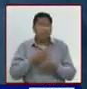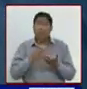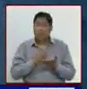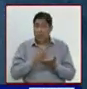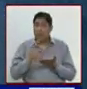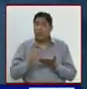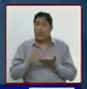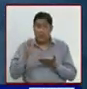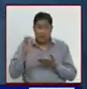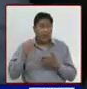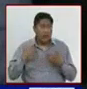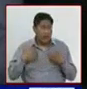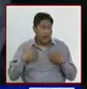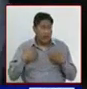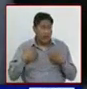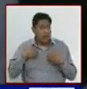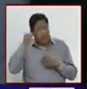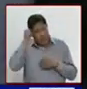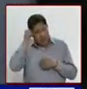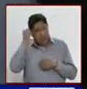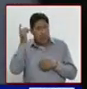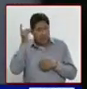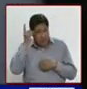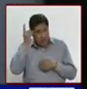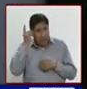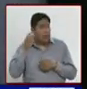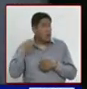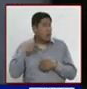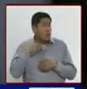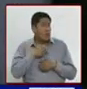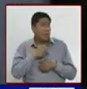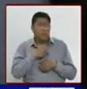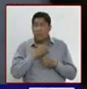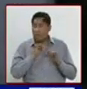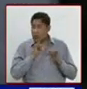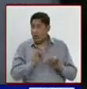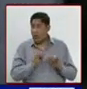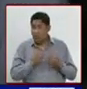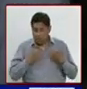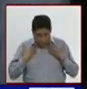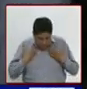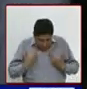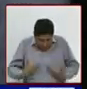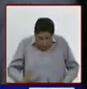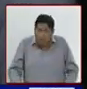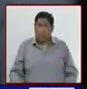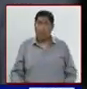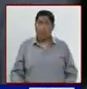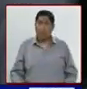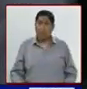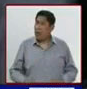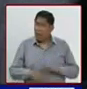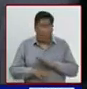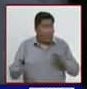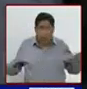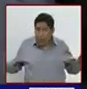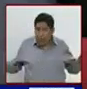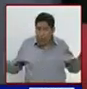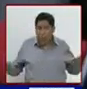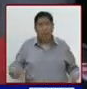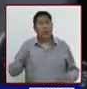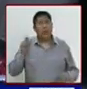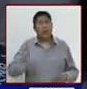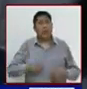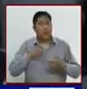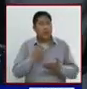Tiene discapacidad, él tiene síndrome de edad. Entonces nos hemos quedado prácticamente en la calle sin nada.